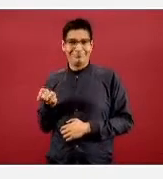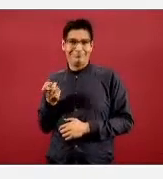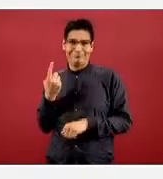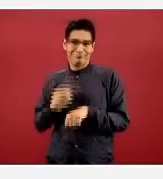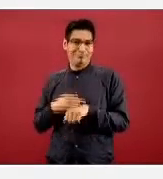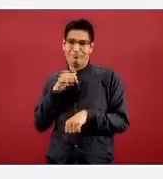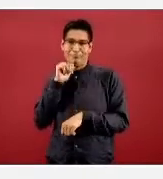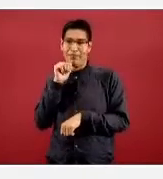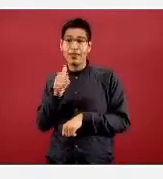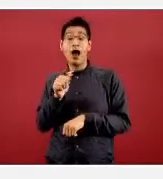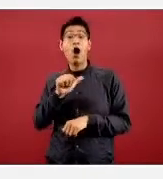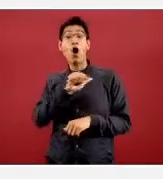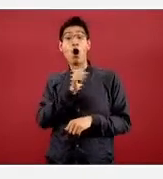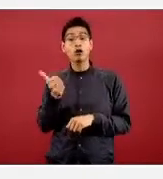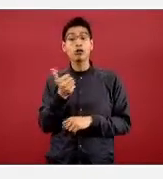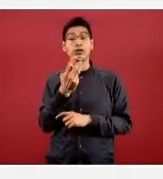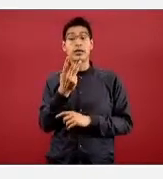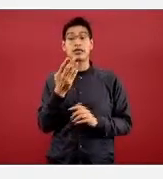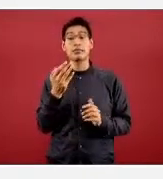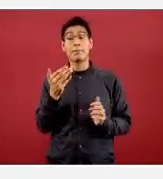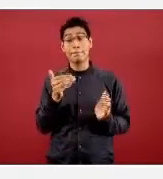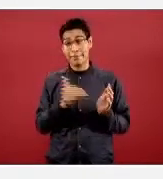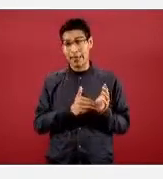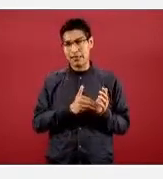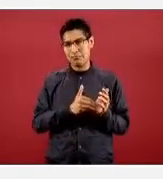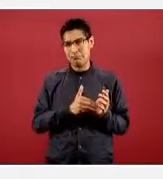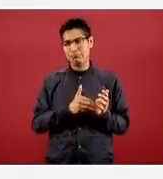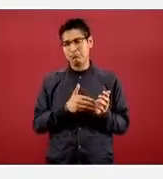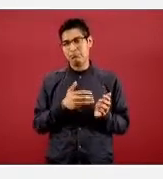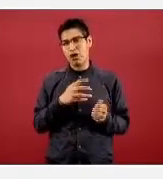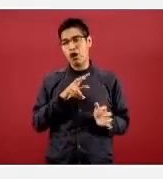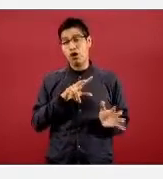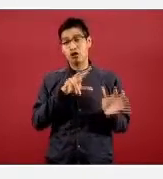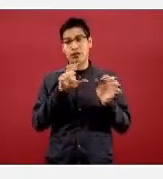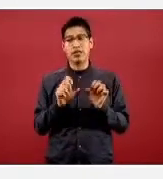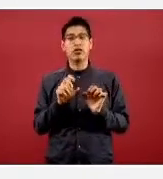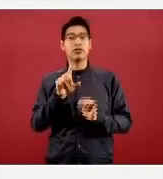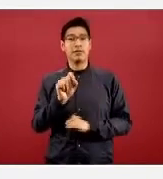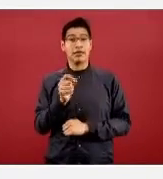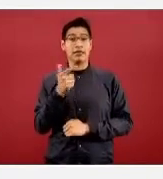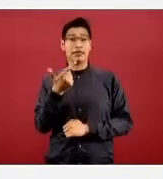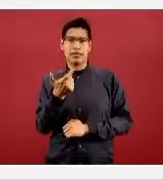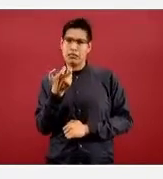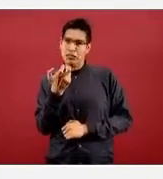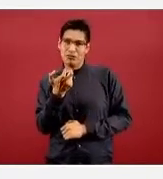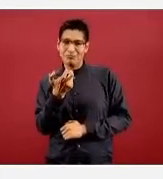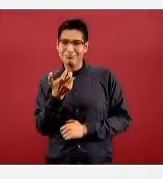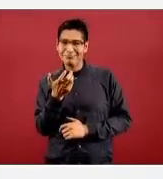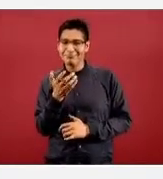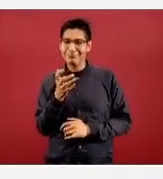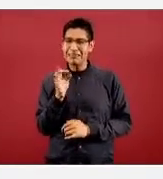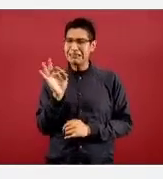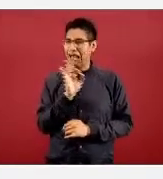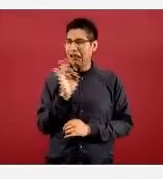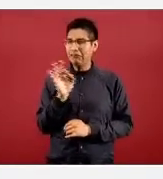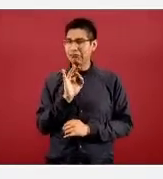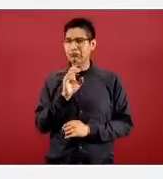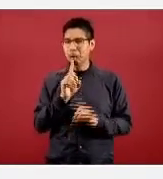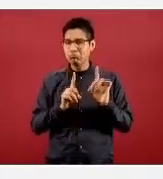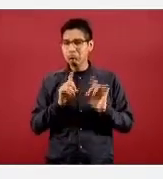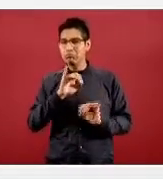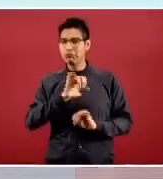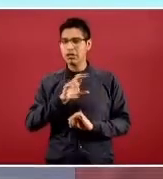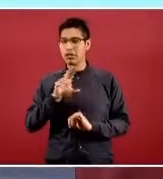calidad de sospechosos, que es donde podríamos tener nuestros nuevos casos, y se ha incrementado a 37